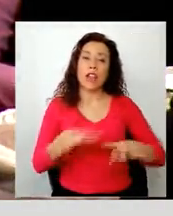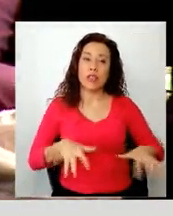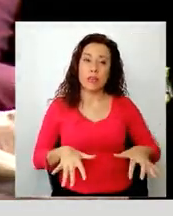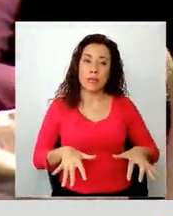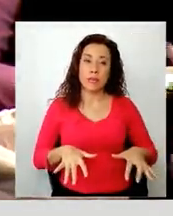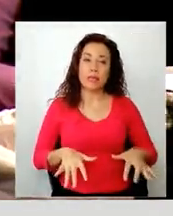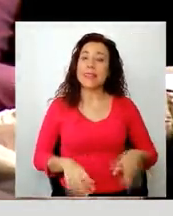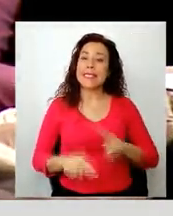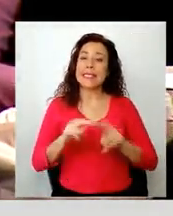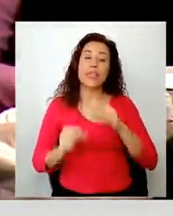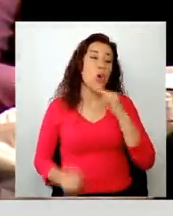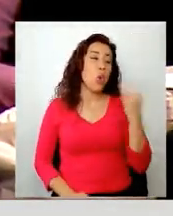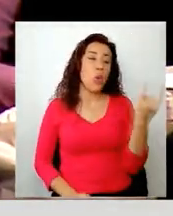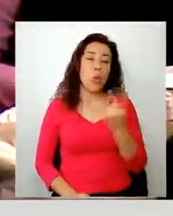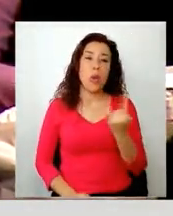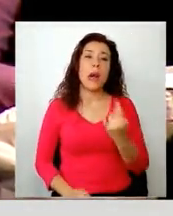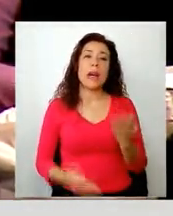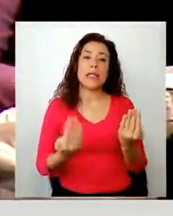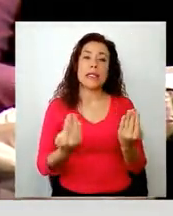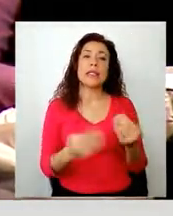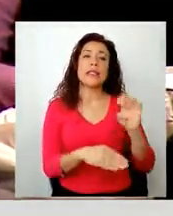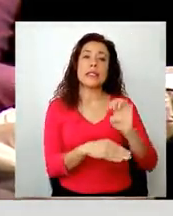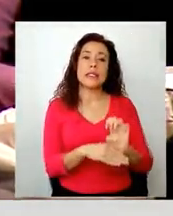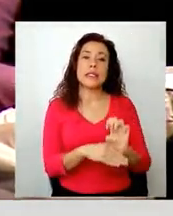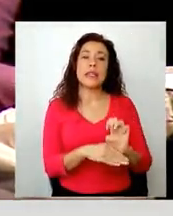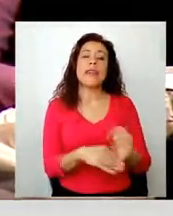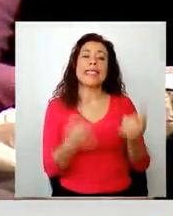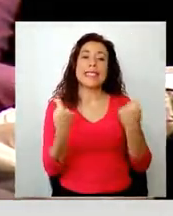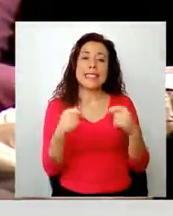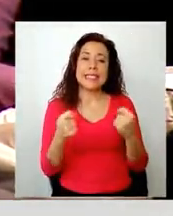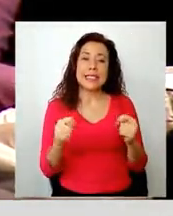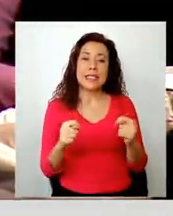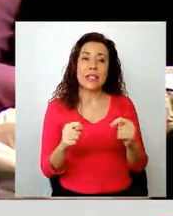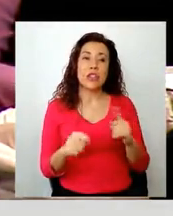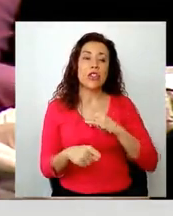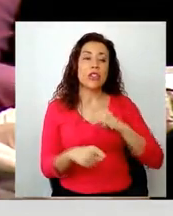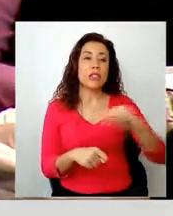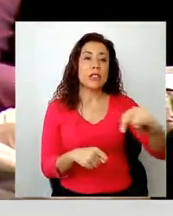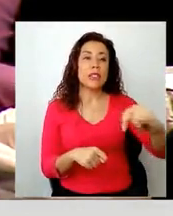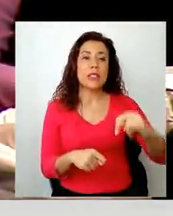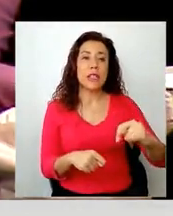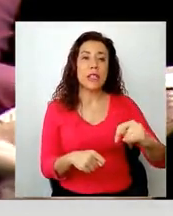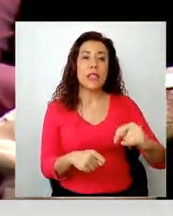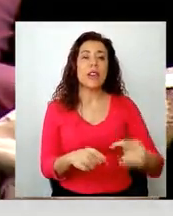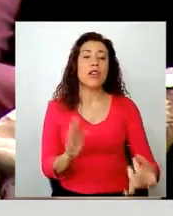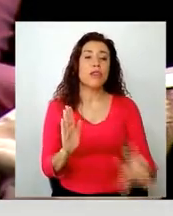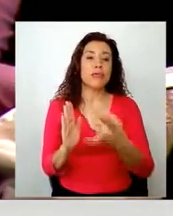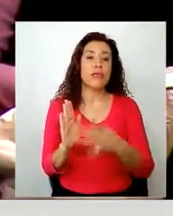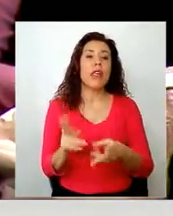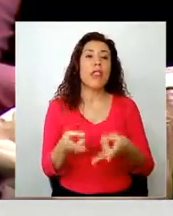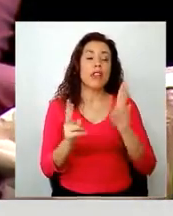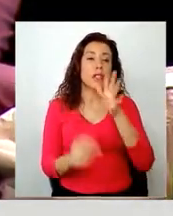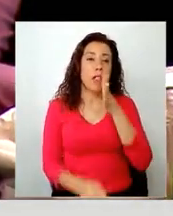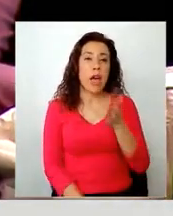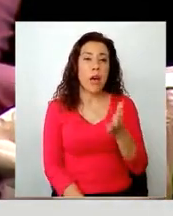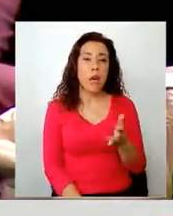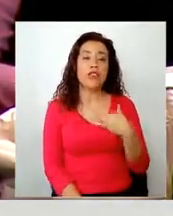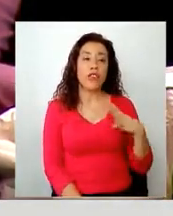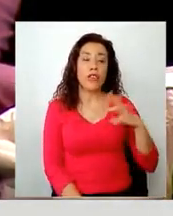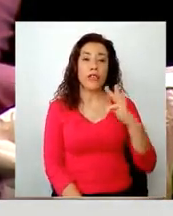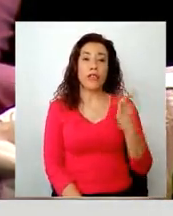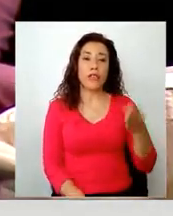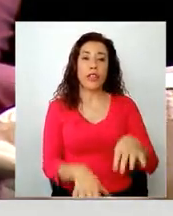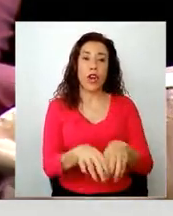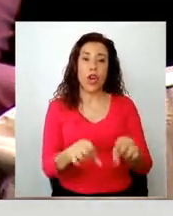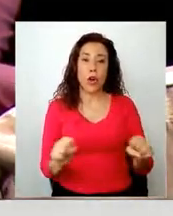y necesarias en las que el estado deba propender a no seguir vulnerando el derecho humano al agua celebro este compromiso ministra